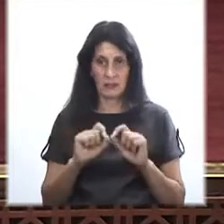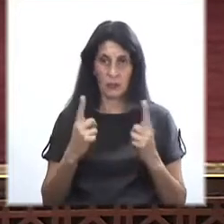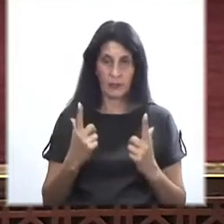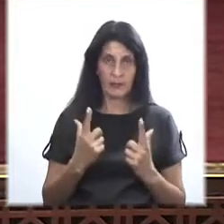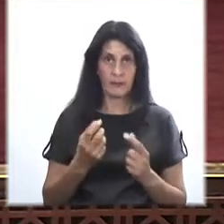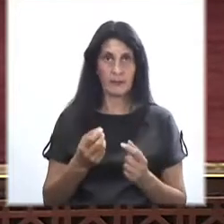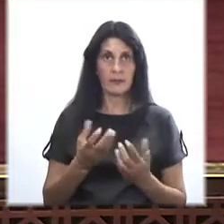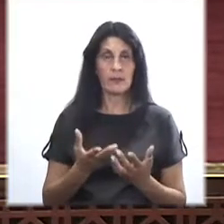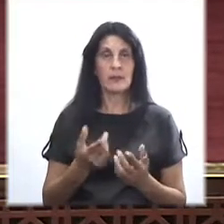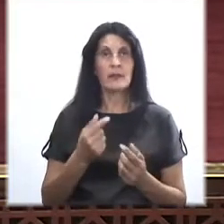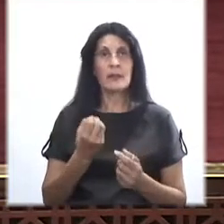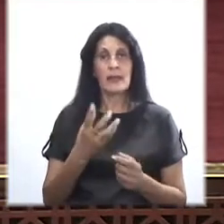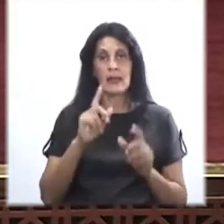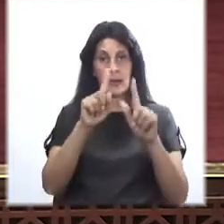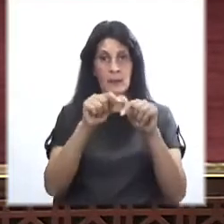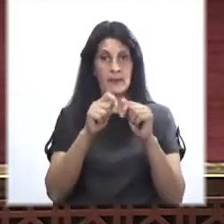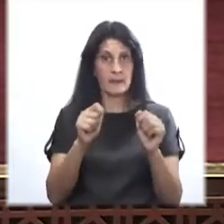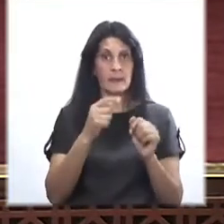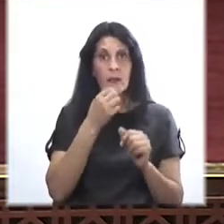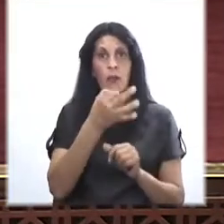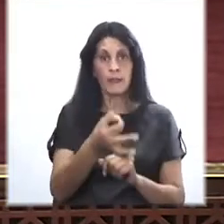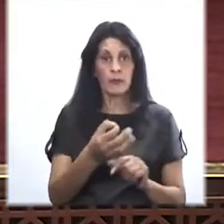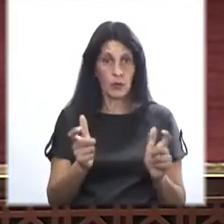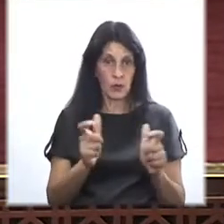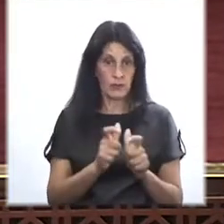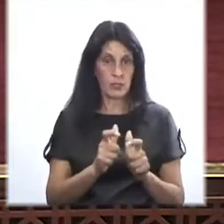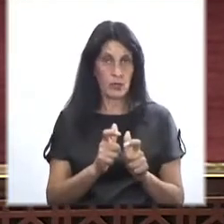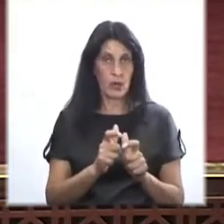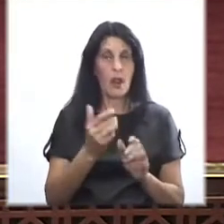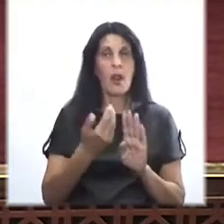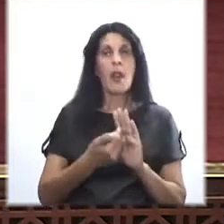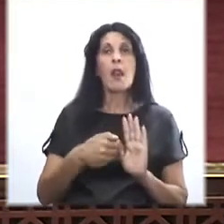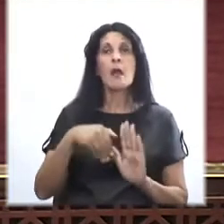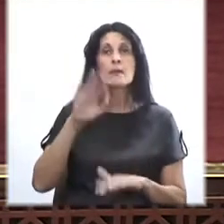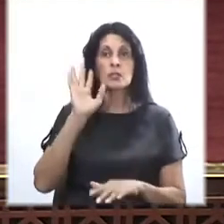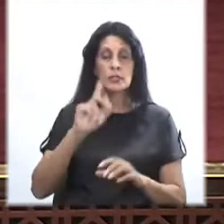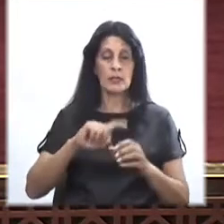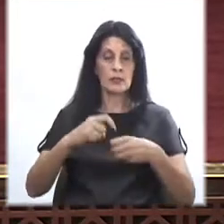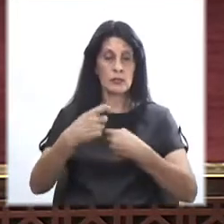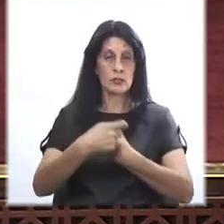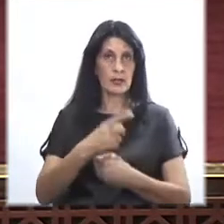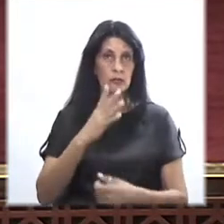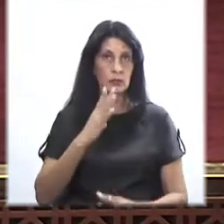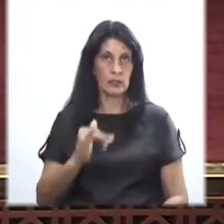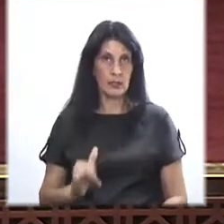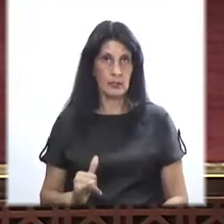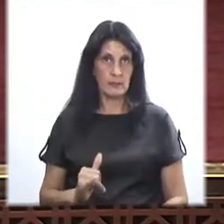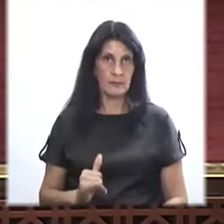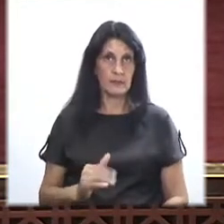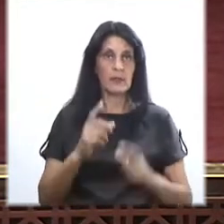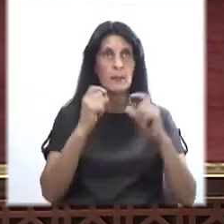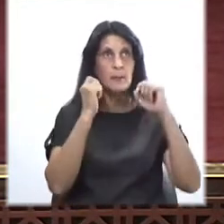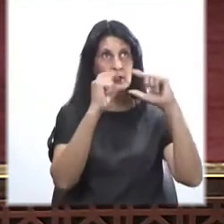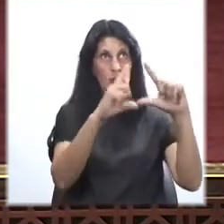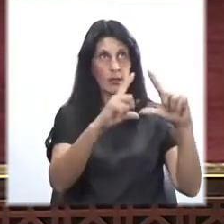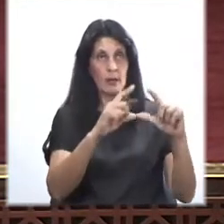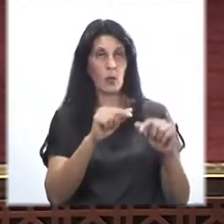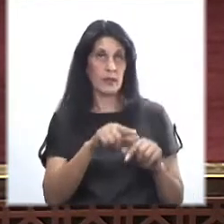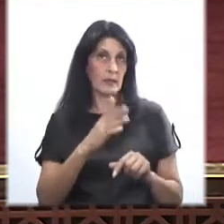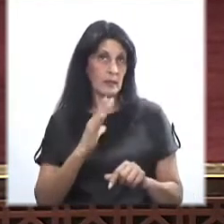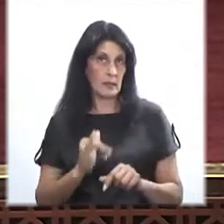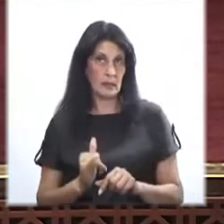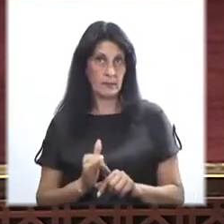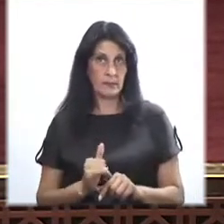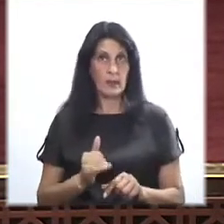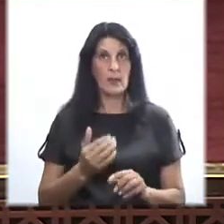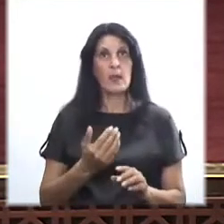también el PIT-CNT lo dijo en comisión. La mayoría de los sindicatos tiene personalidad jurídica.